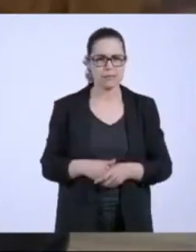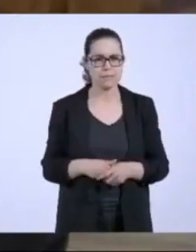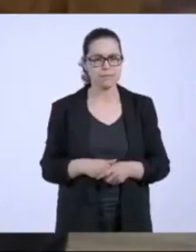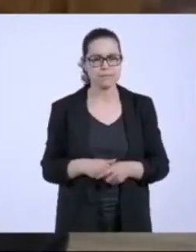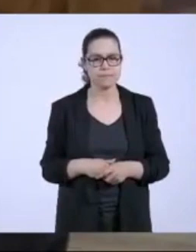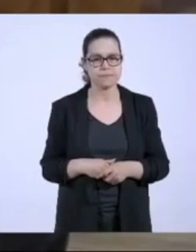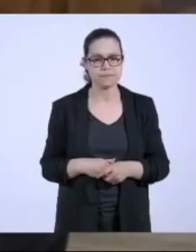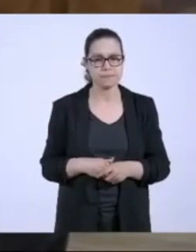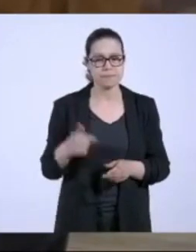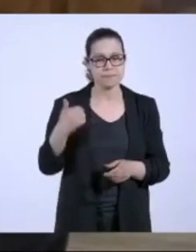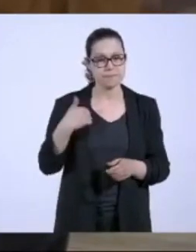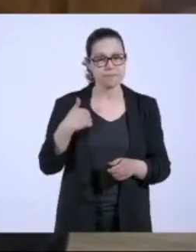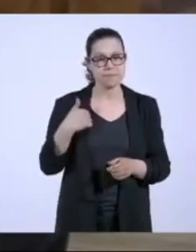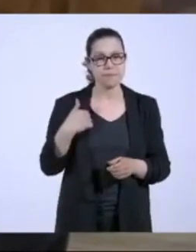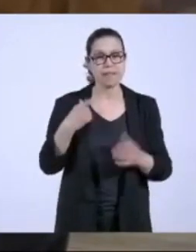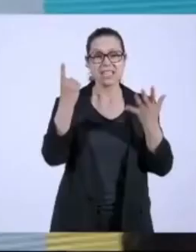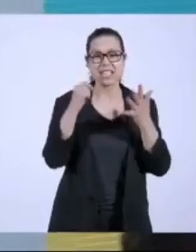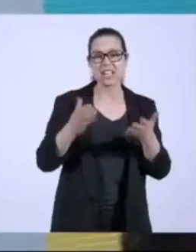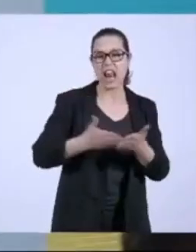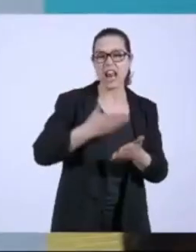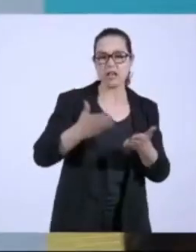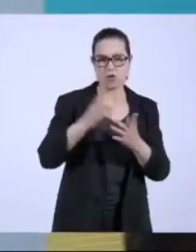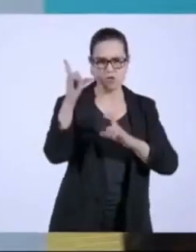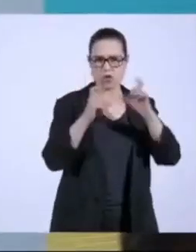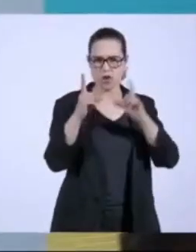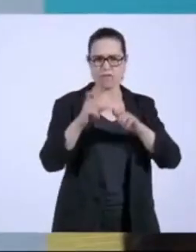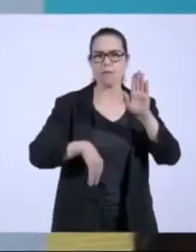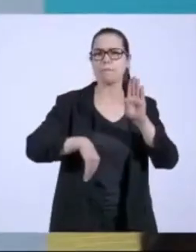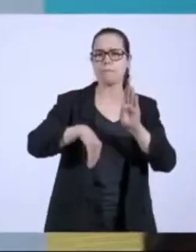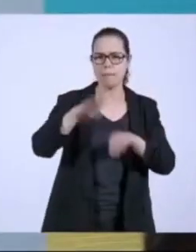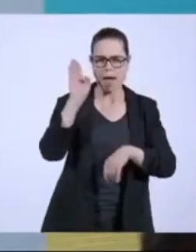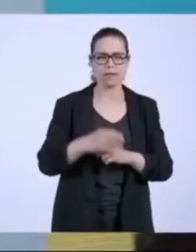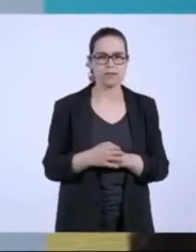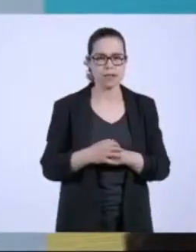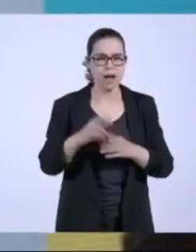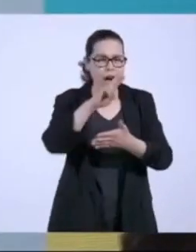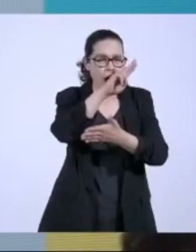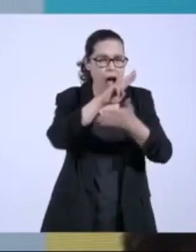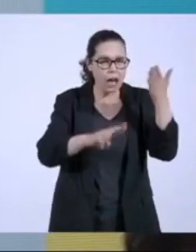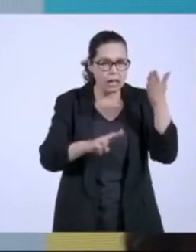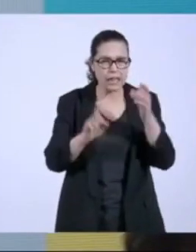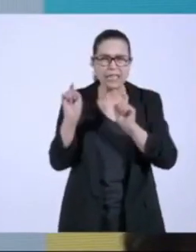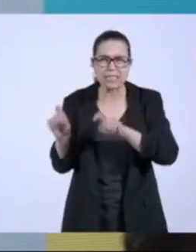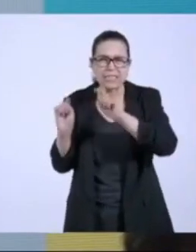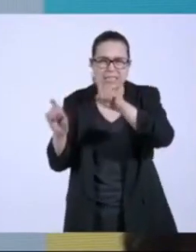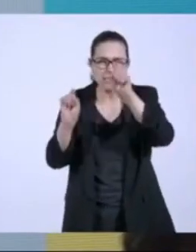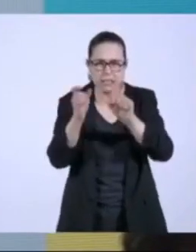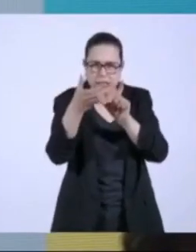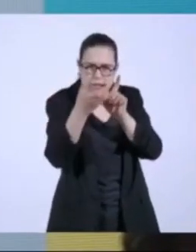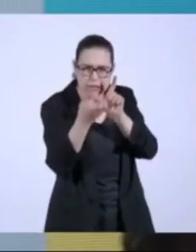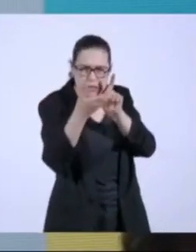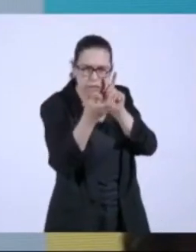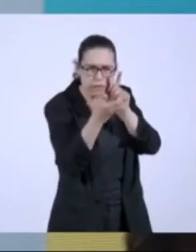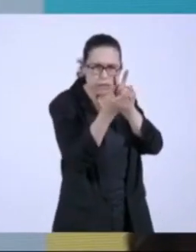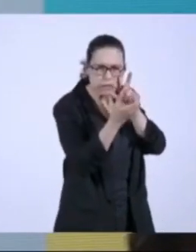Levo máis de 60 libros de fotografía onde retratei Galicia desde todos os puntos de vista. Da